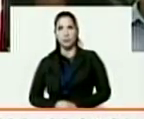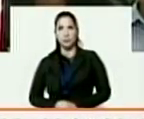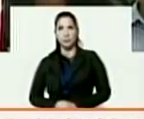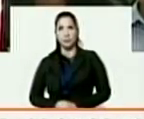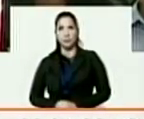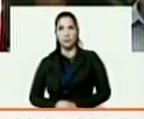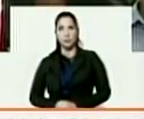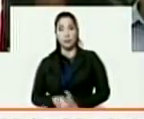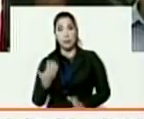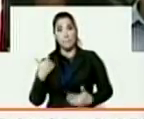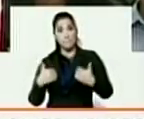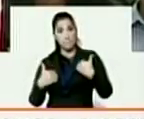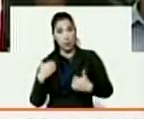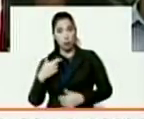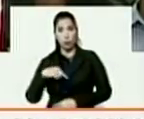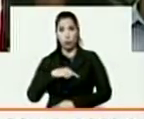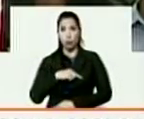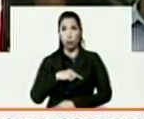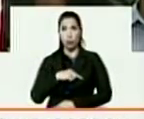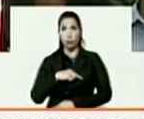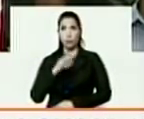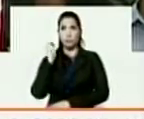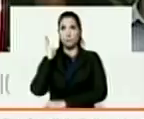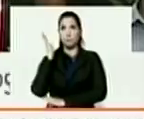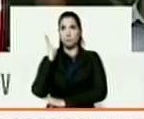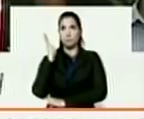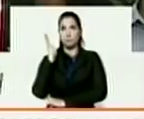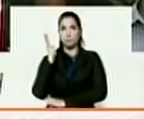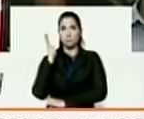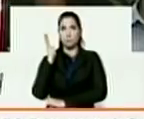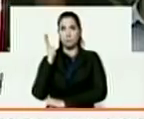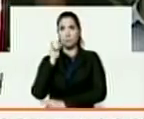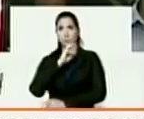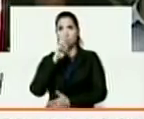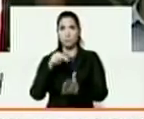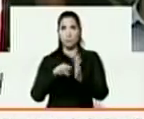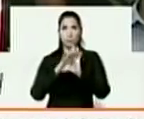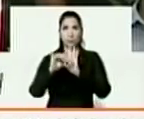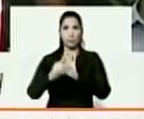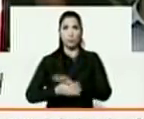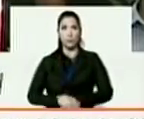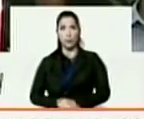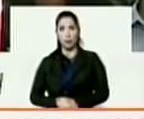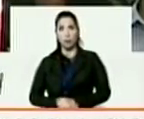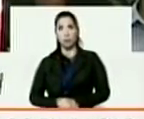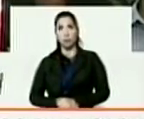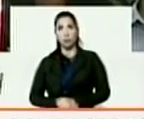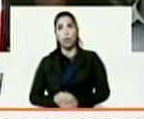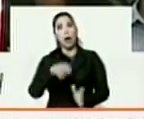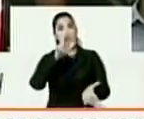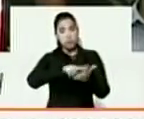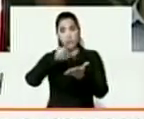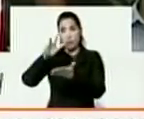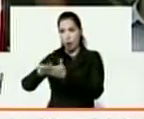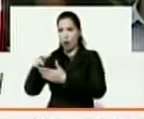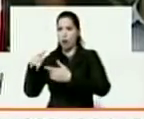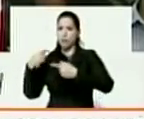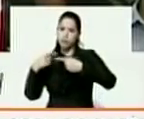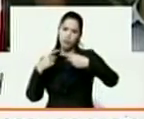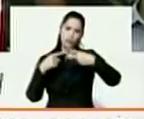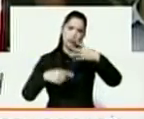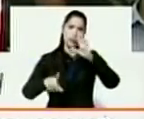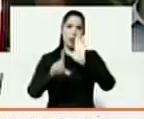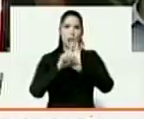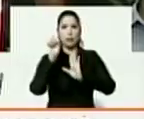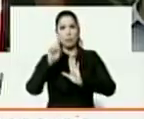el miércoles tuvimos la sesión de la asamblea nacional constituyente y es aprobado se aprobará una serie de leyes además se aprobó la